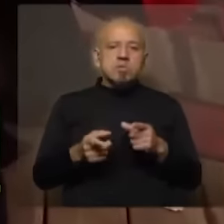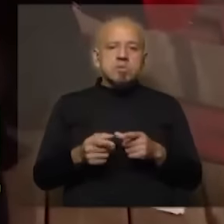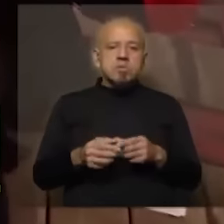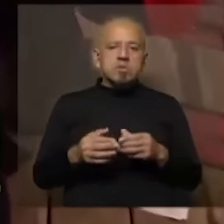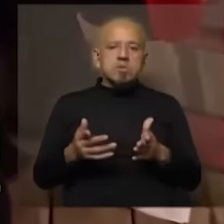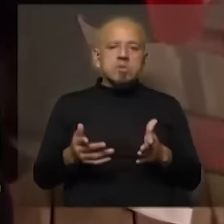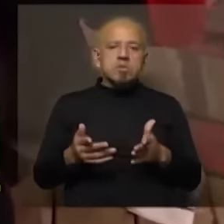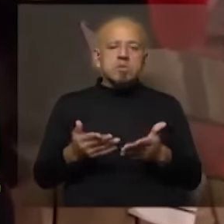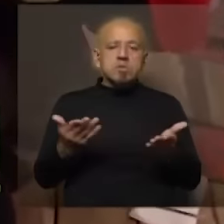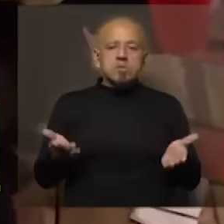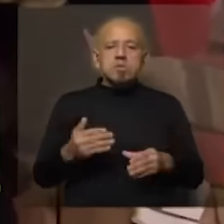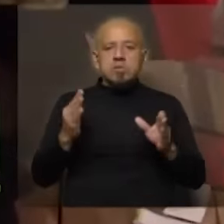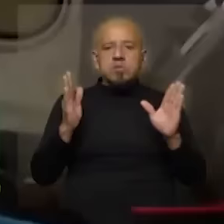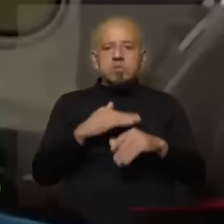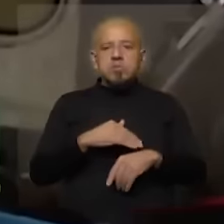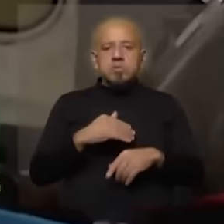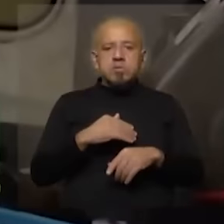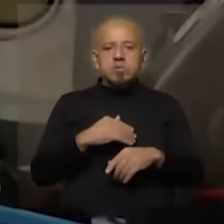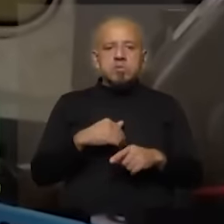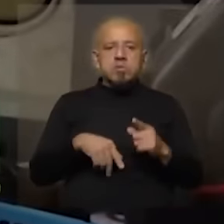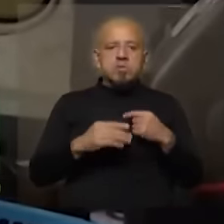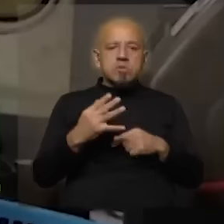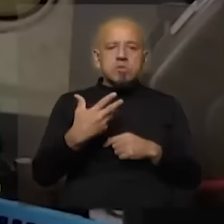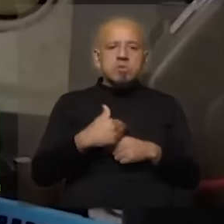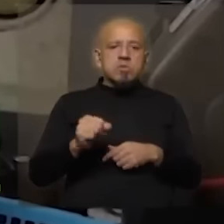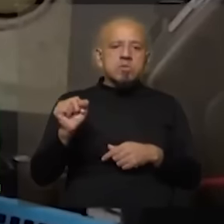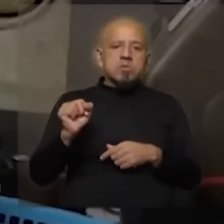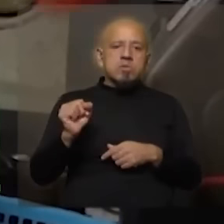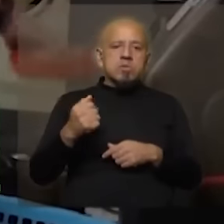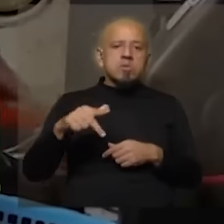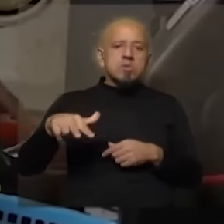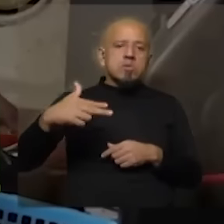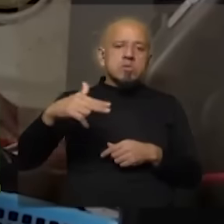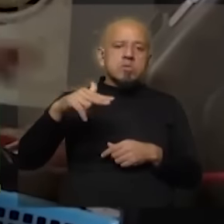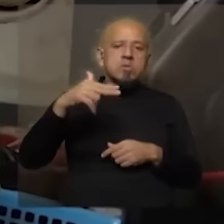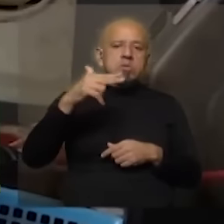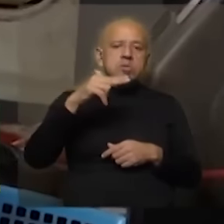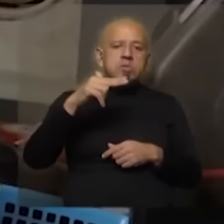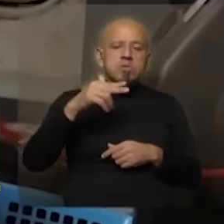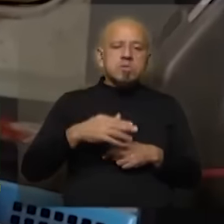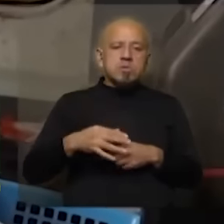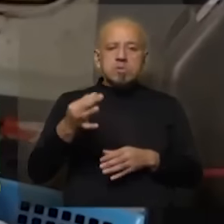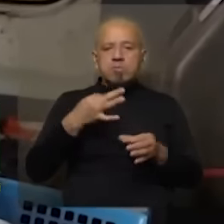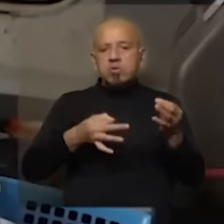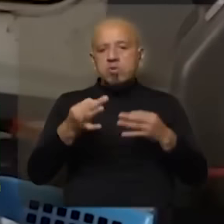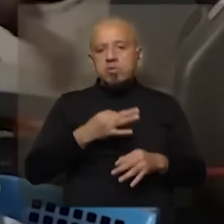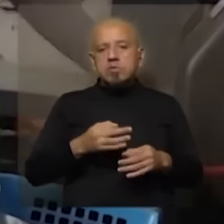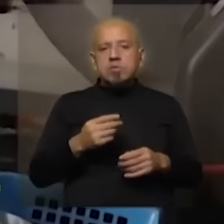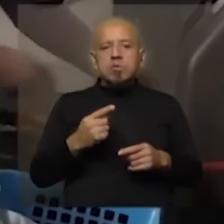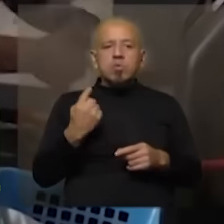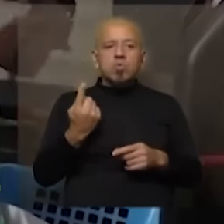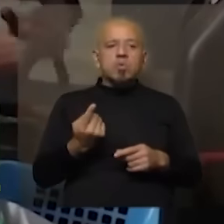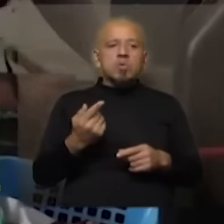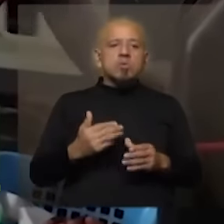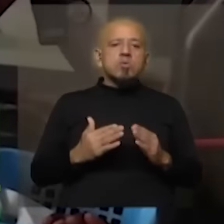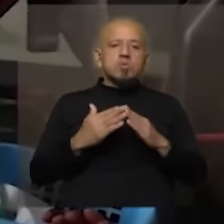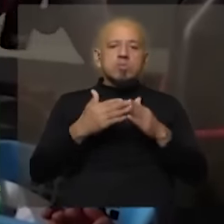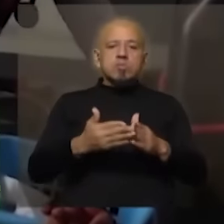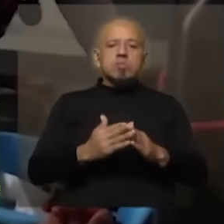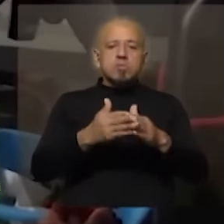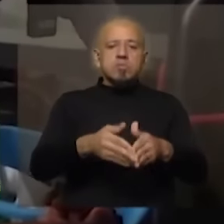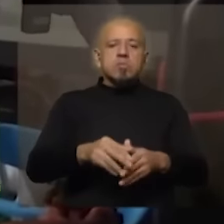nuestros equipos no pudieron despertar fueron trasladadas en helicóptero a Sicilia, explicó la organización. Una patrulla de la Guardia